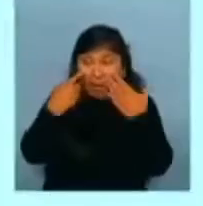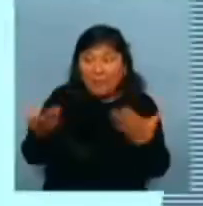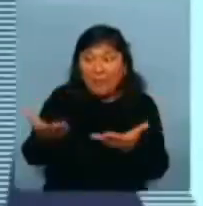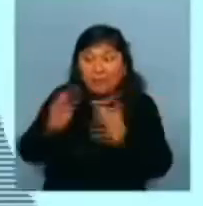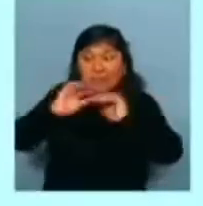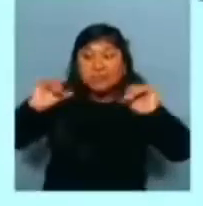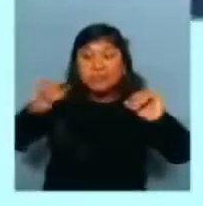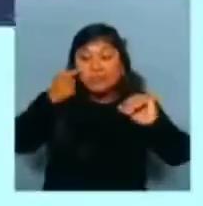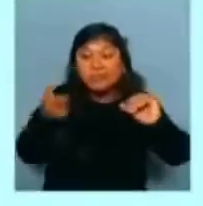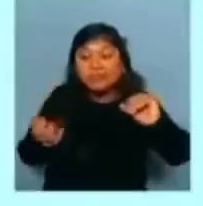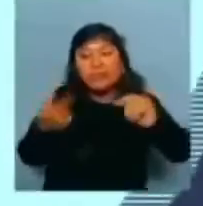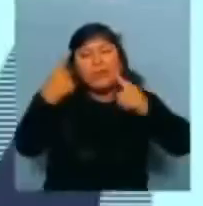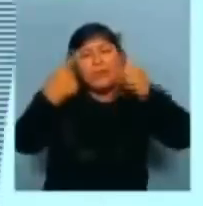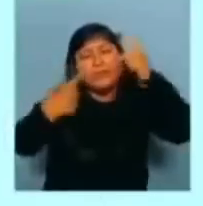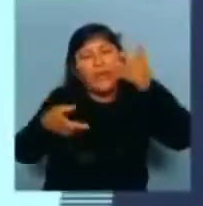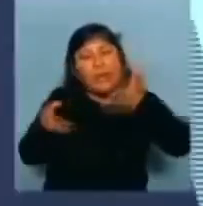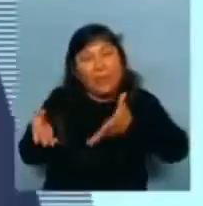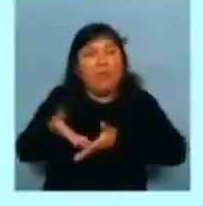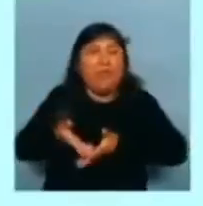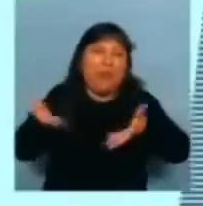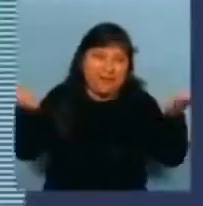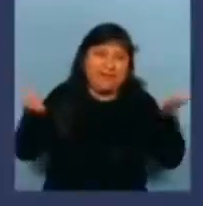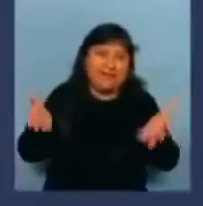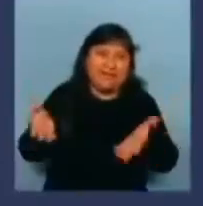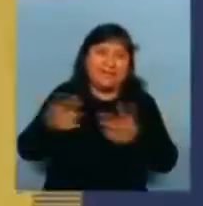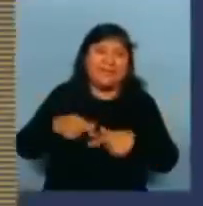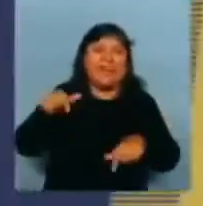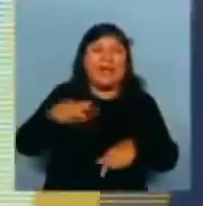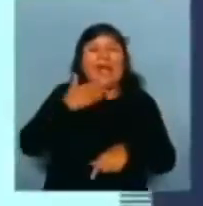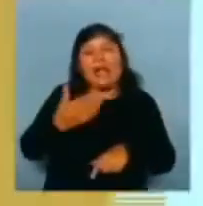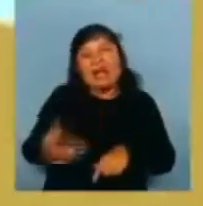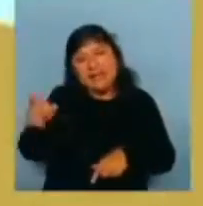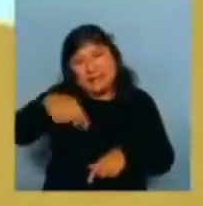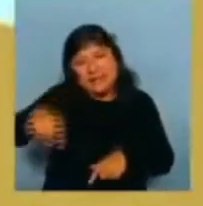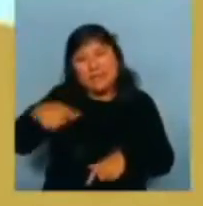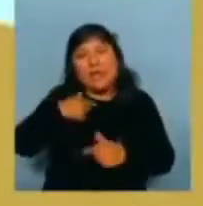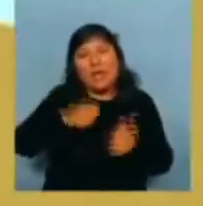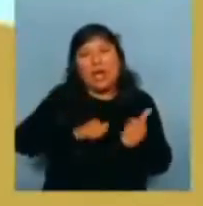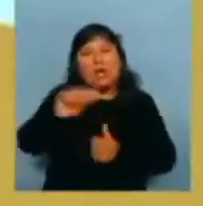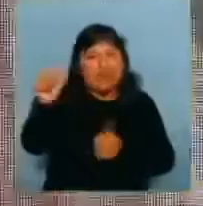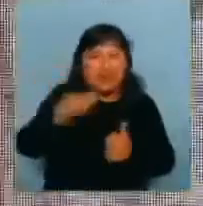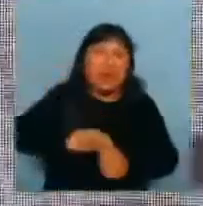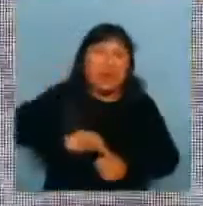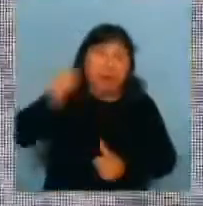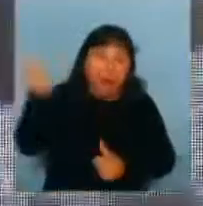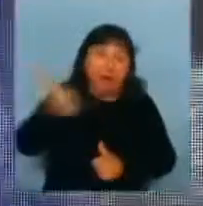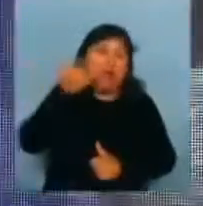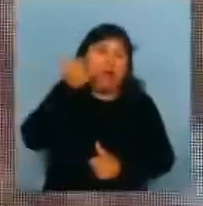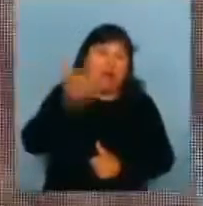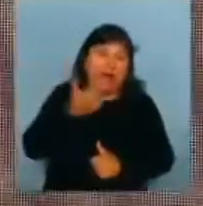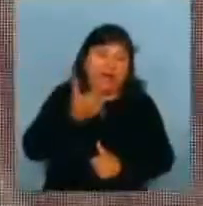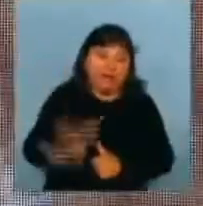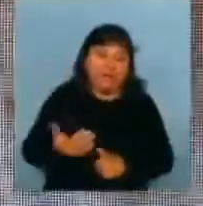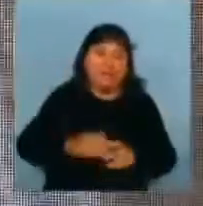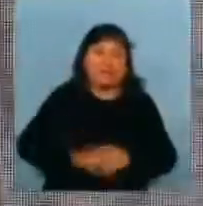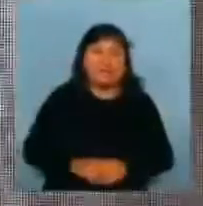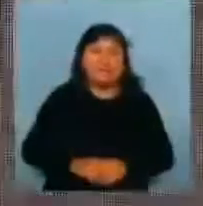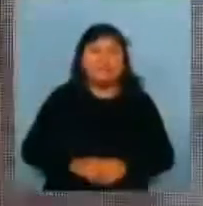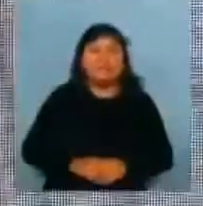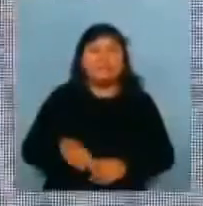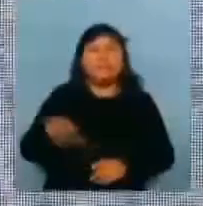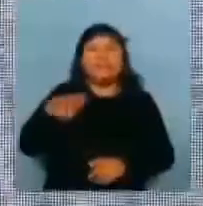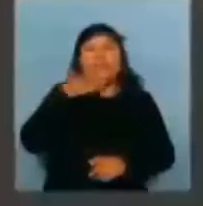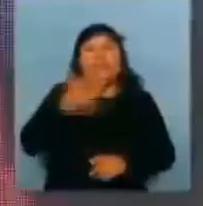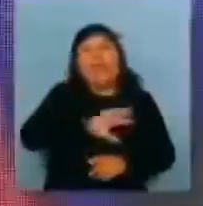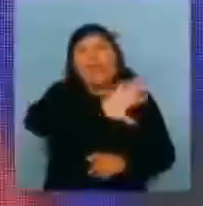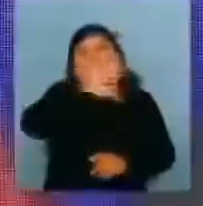haciendo. Así que gracias por estos minutos y por esta obtención de otro título más. Bueno, muchísimas gracias.